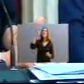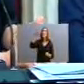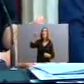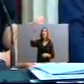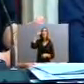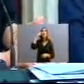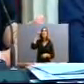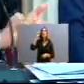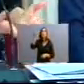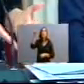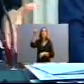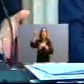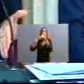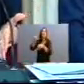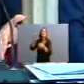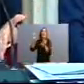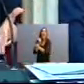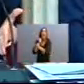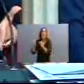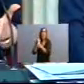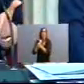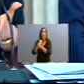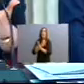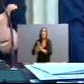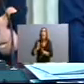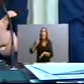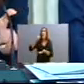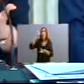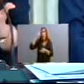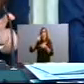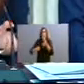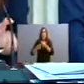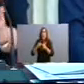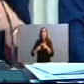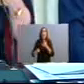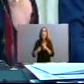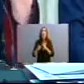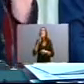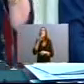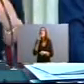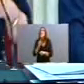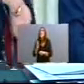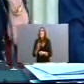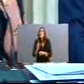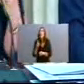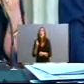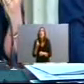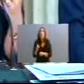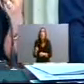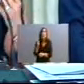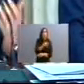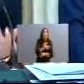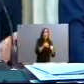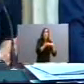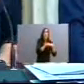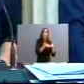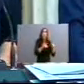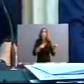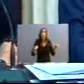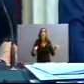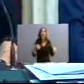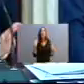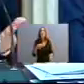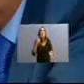segundo, vamos a estar exactamente igual que ahora. Entonces, ¿cómo no intentar? ¿Cómo no intentar? Siempre hay que intentar en la